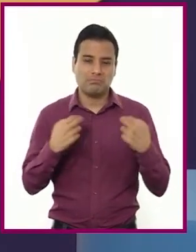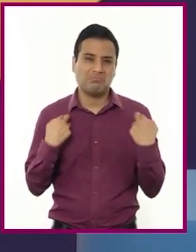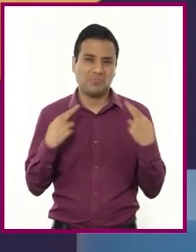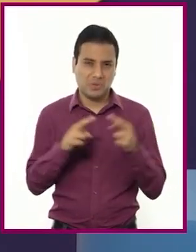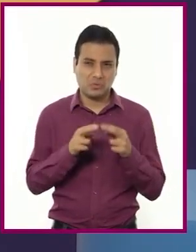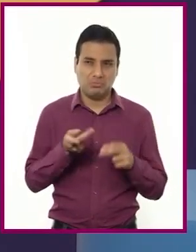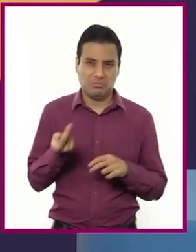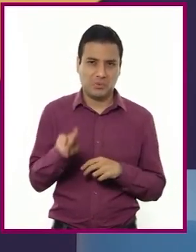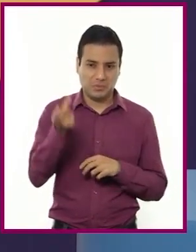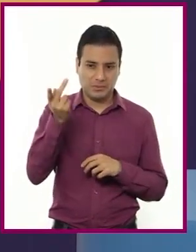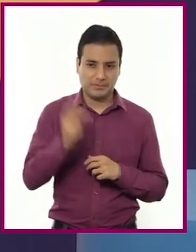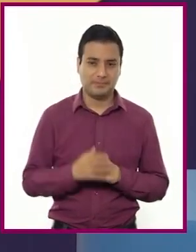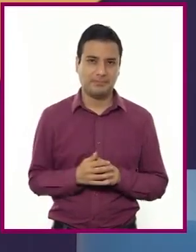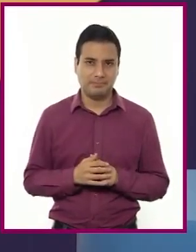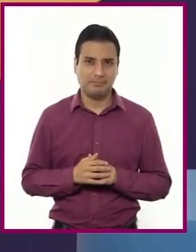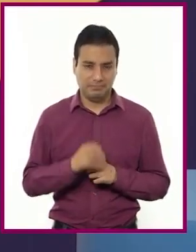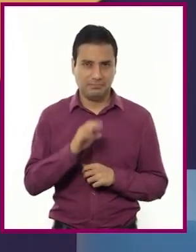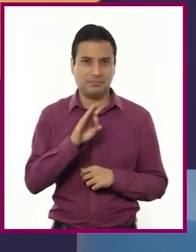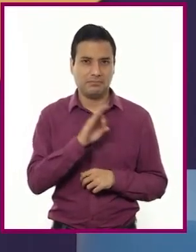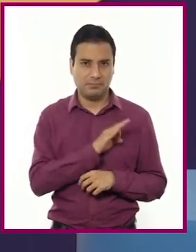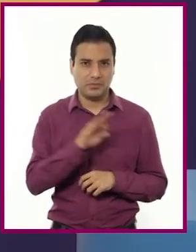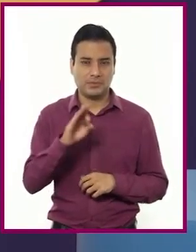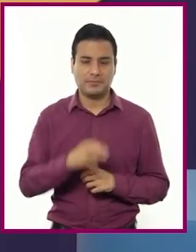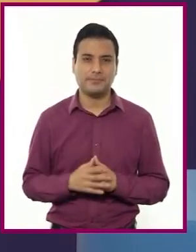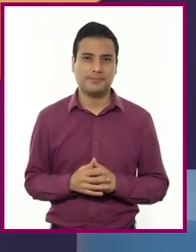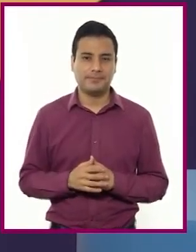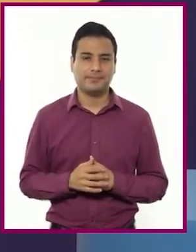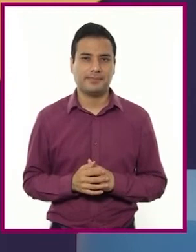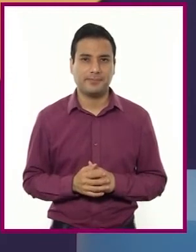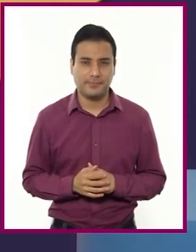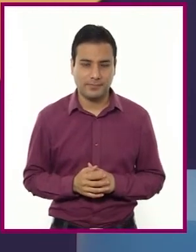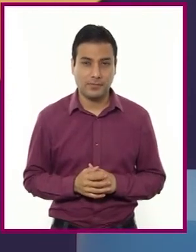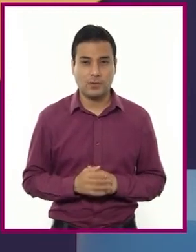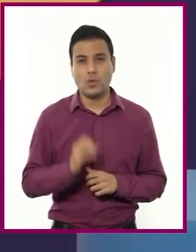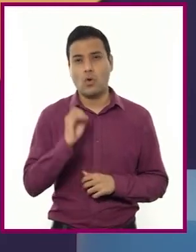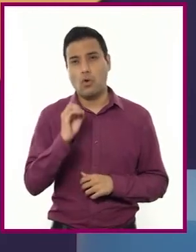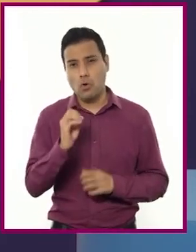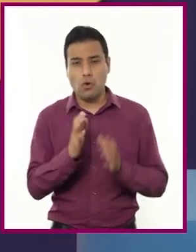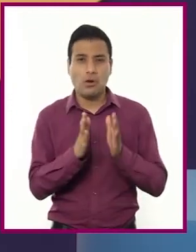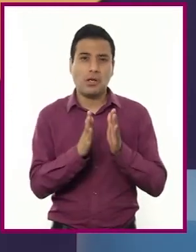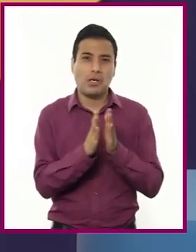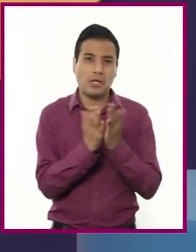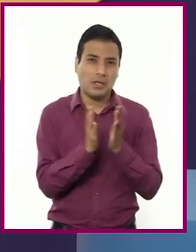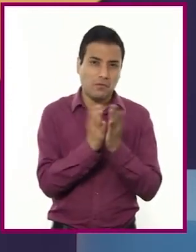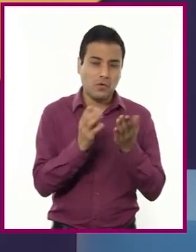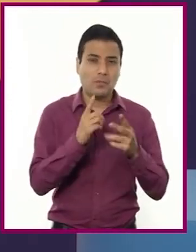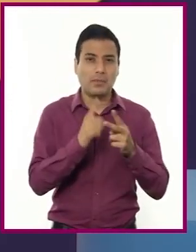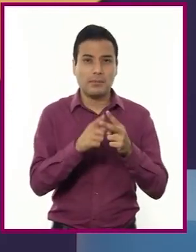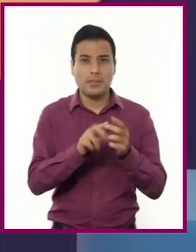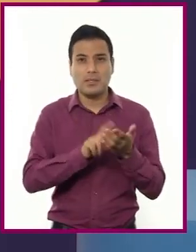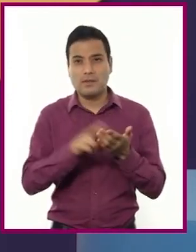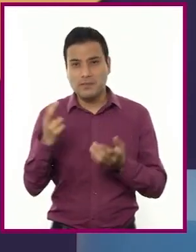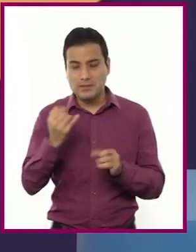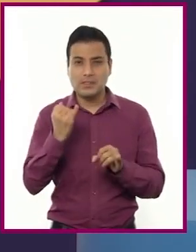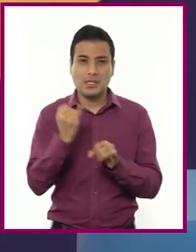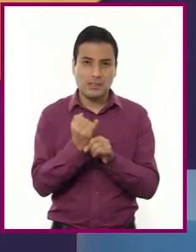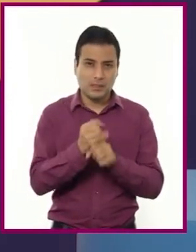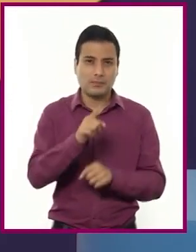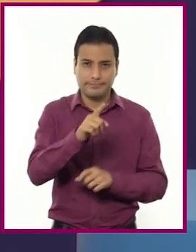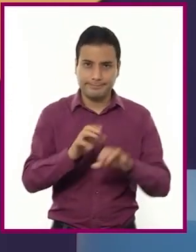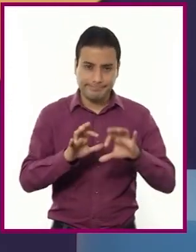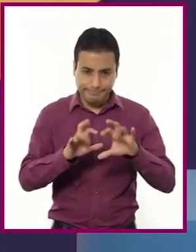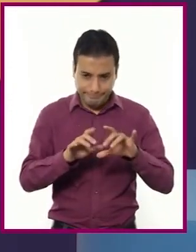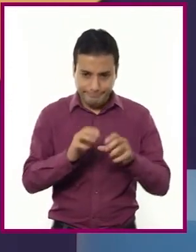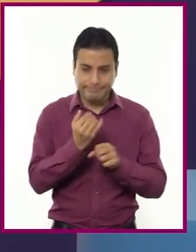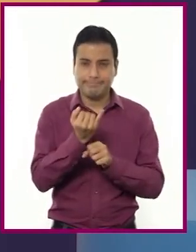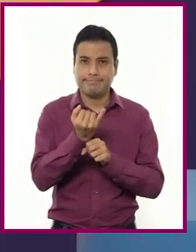a distancia, en la medida de sus posibilidades, y consultar su libro de texto u otras fuentes para practicar la solución